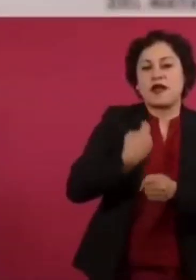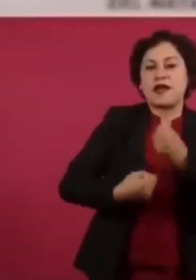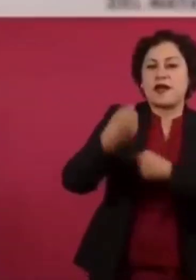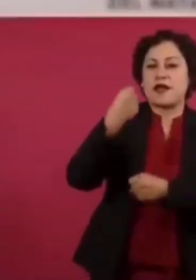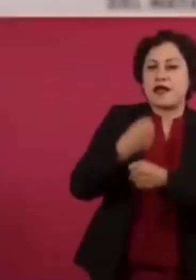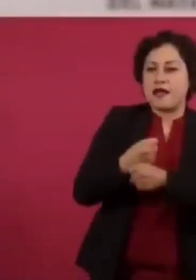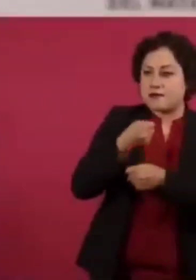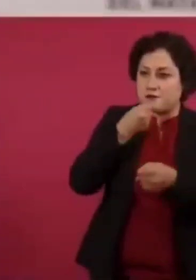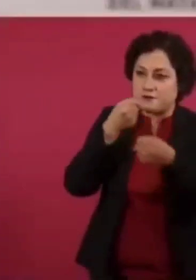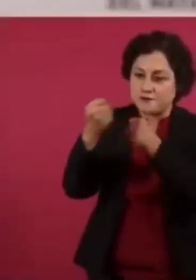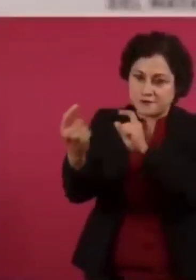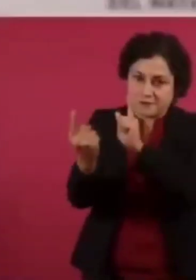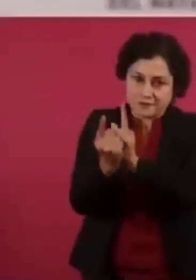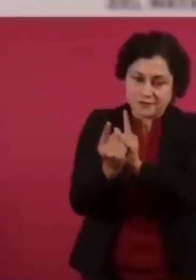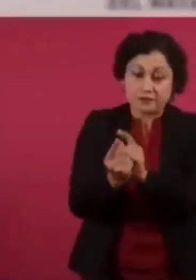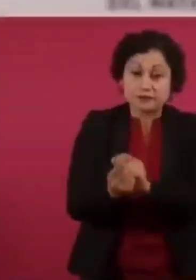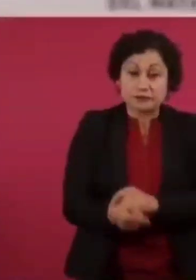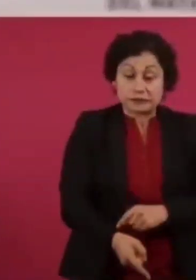Ese es un verdadero cristiano.